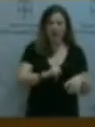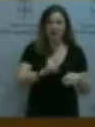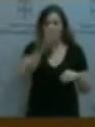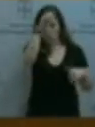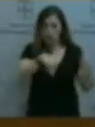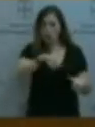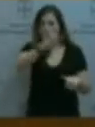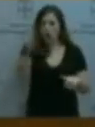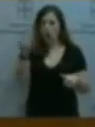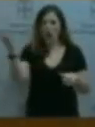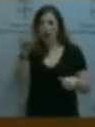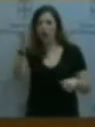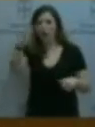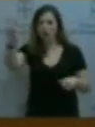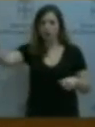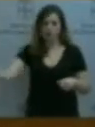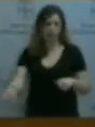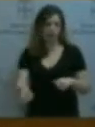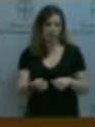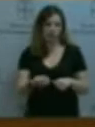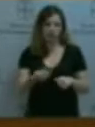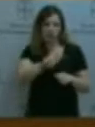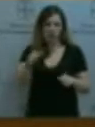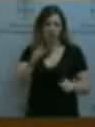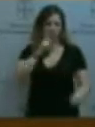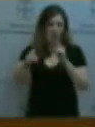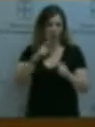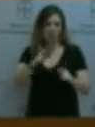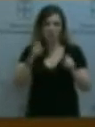Pero no pasa nada.